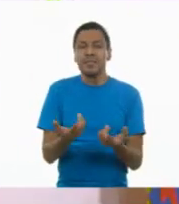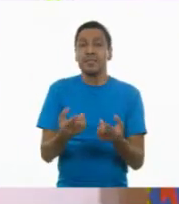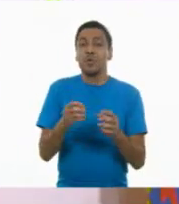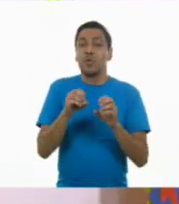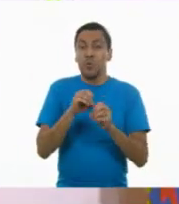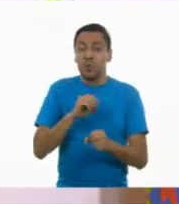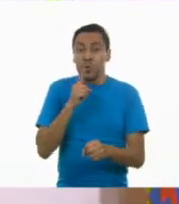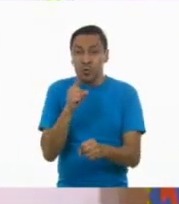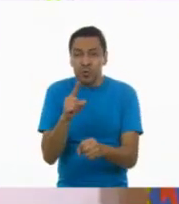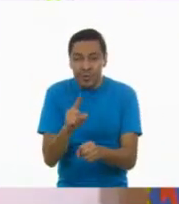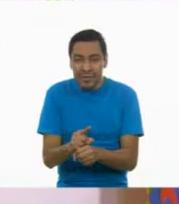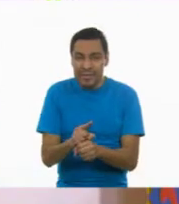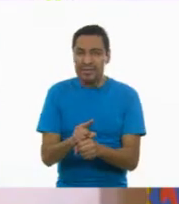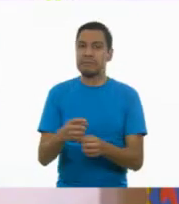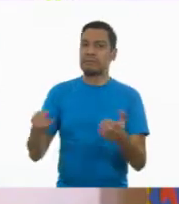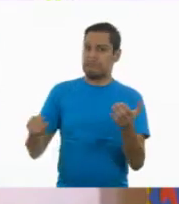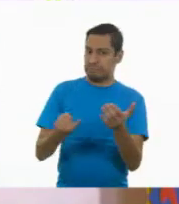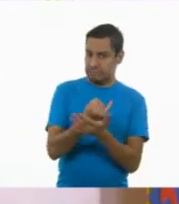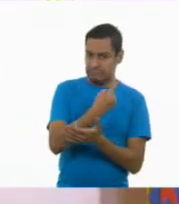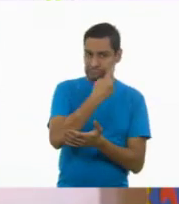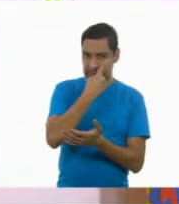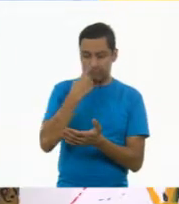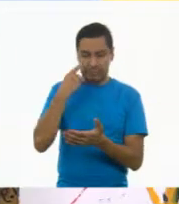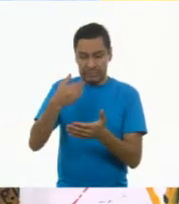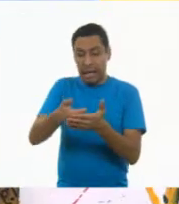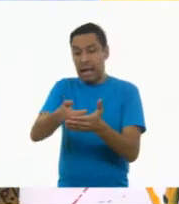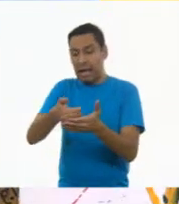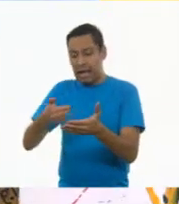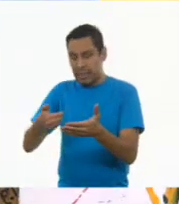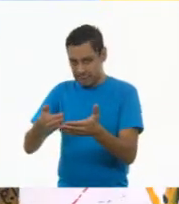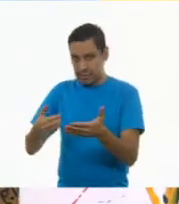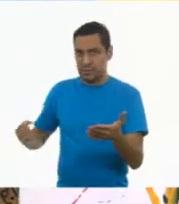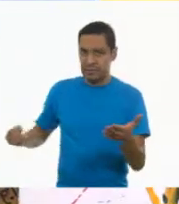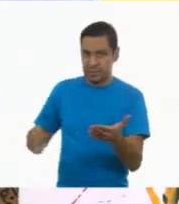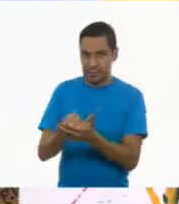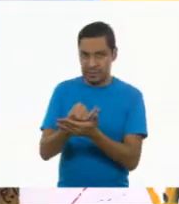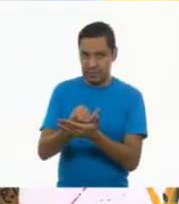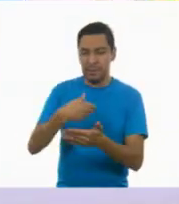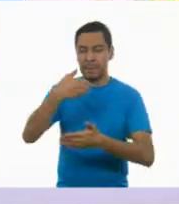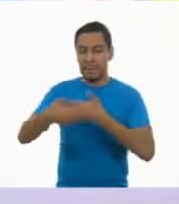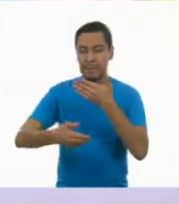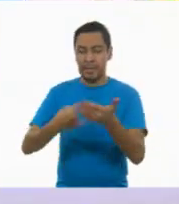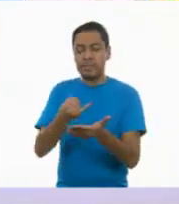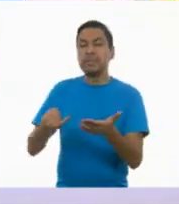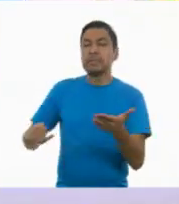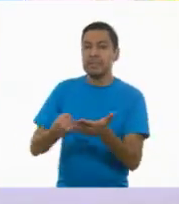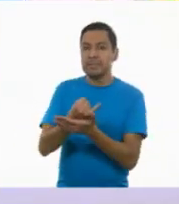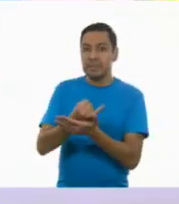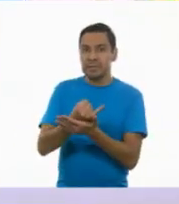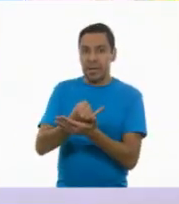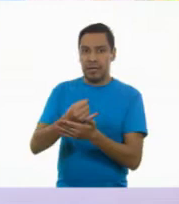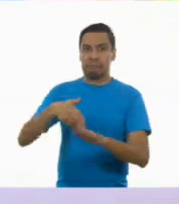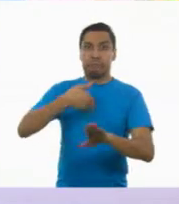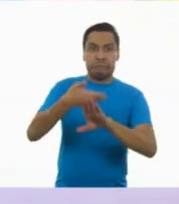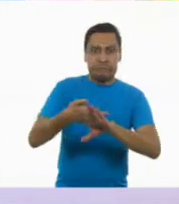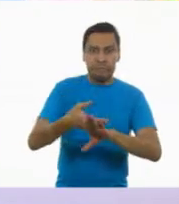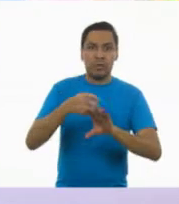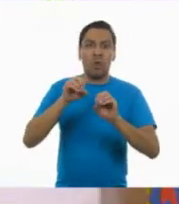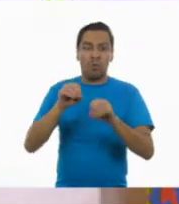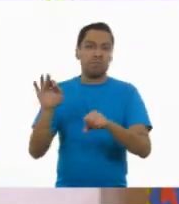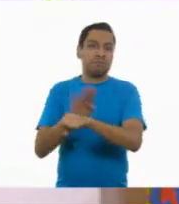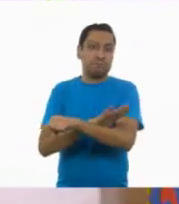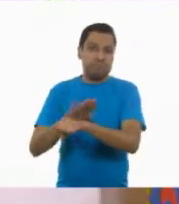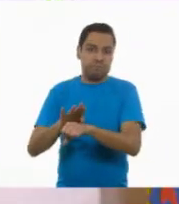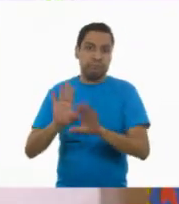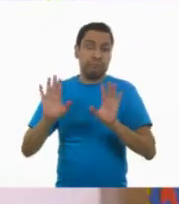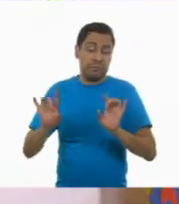y analizar antes de hacer algo y que vean cómo podrían afectar a otras personas. Si no lo llegaran a tener en cuenta,